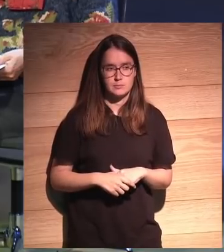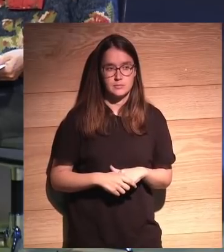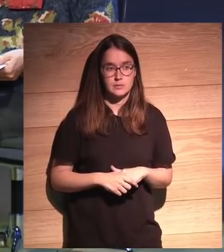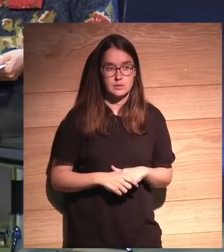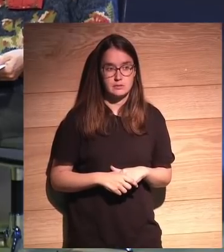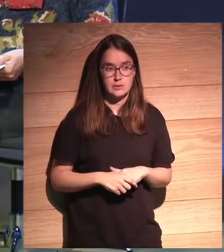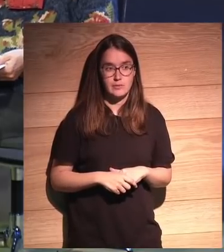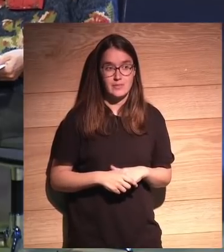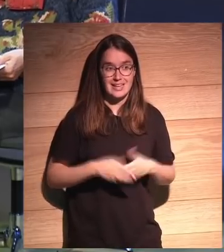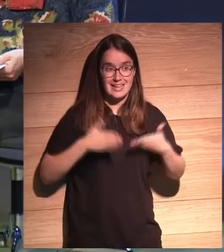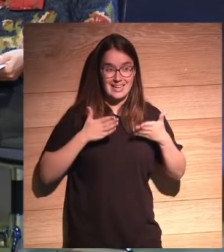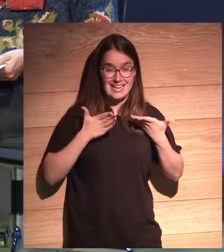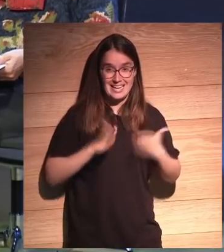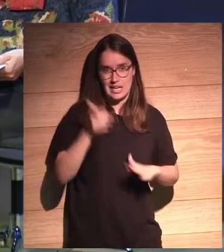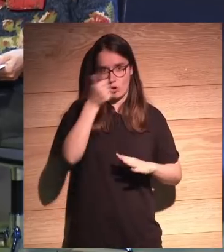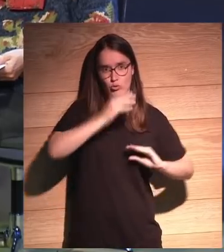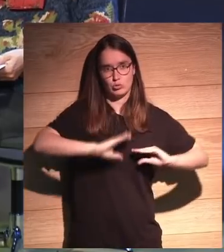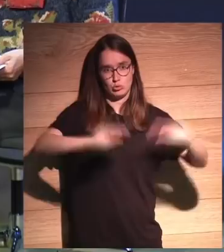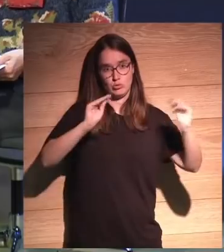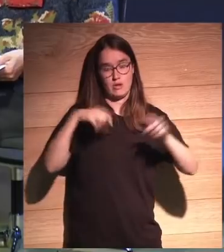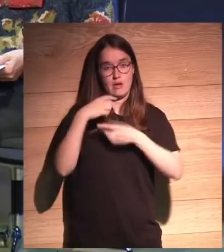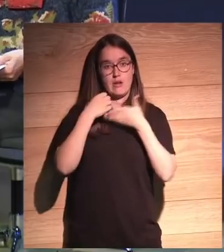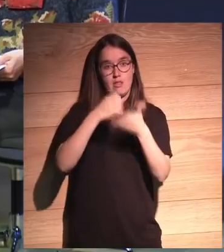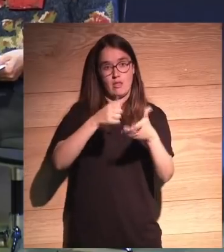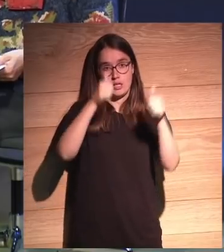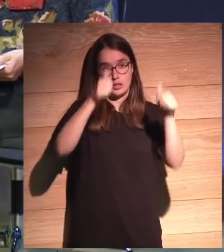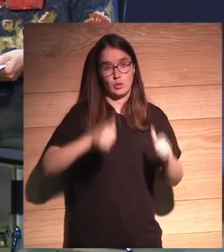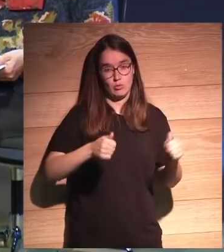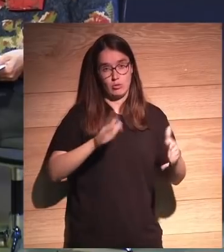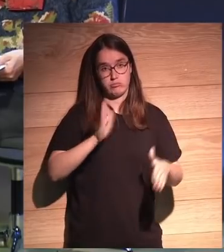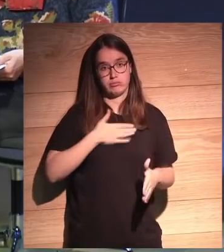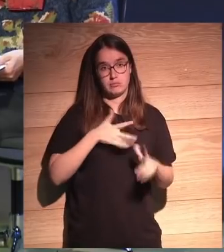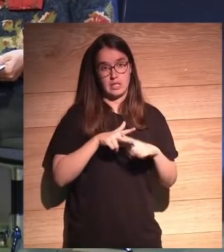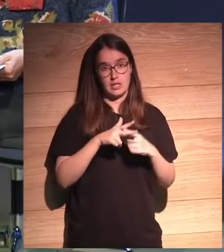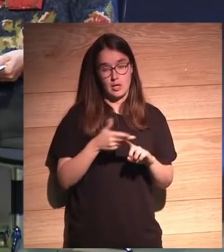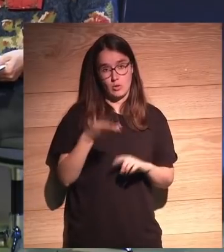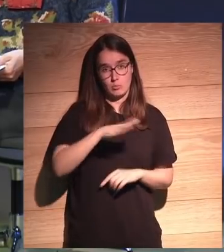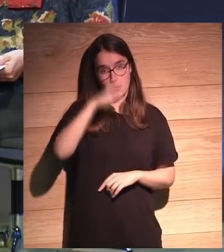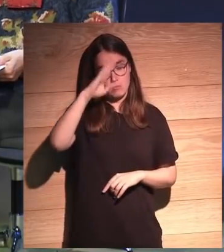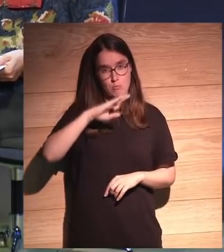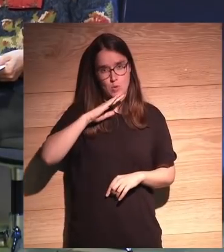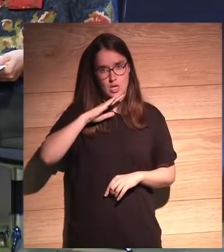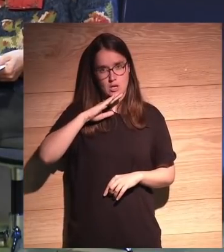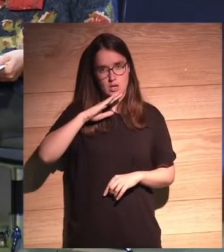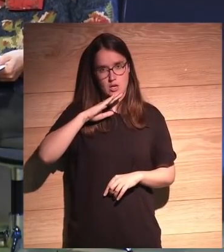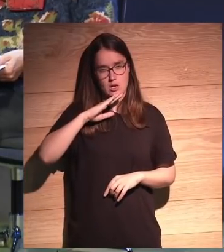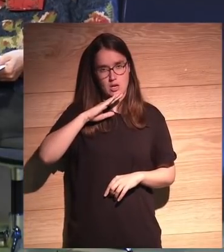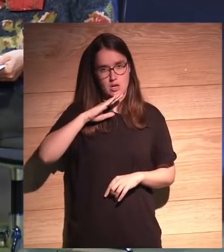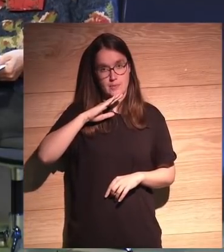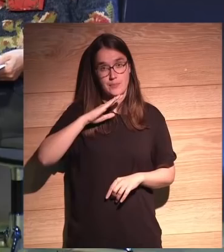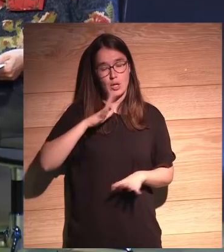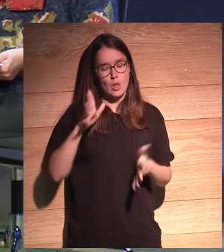Es el hijo de Juan de Juanes el que hereda la titularidad del taller cuando muere el padre. Hay muchas